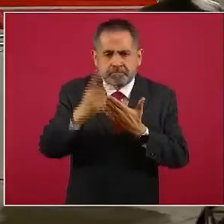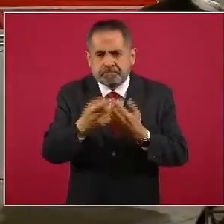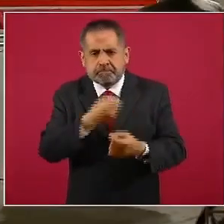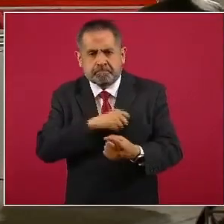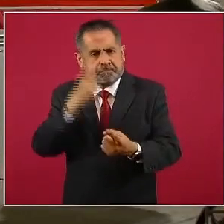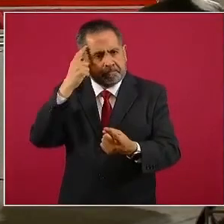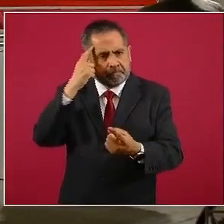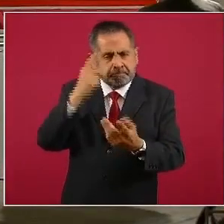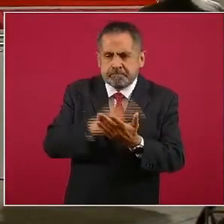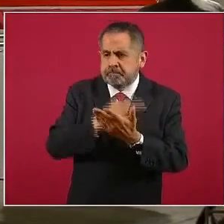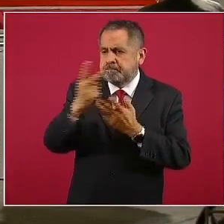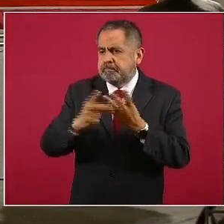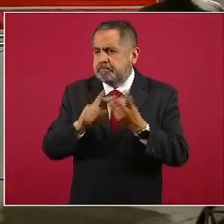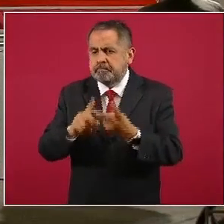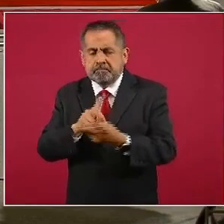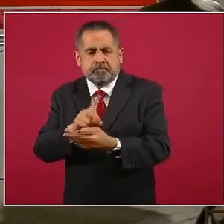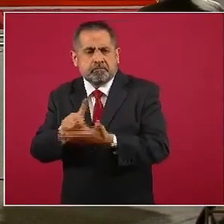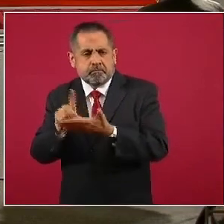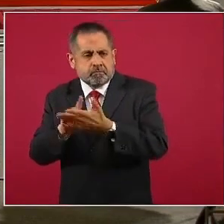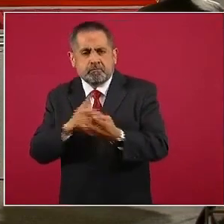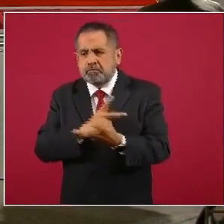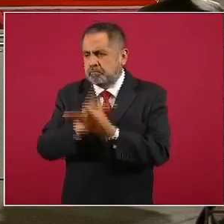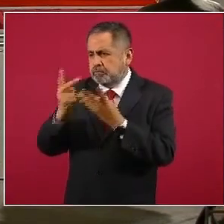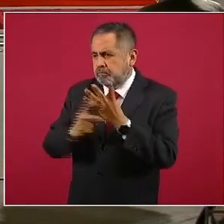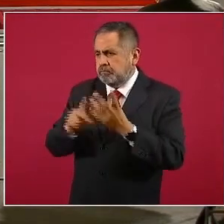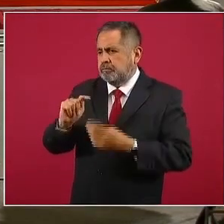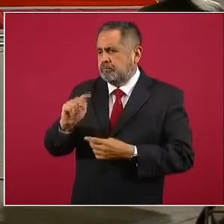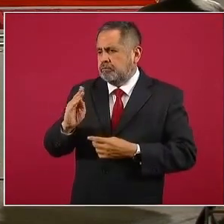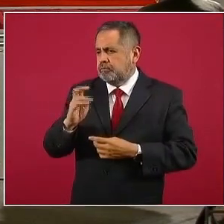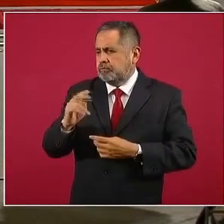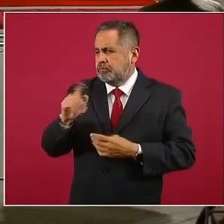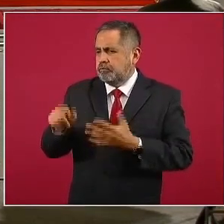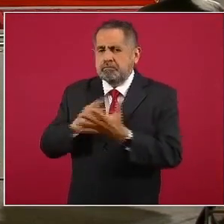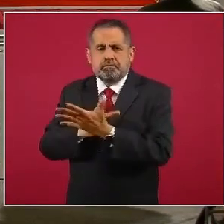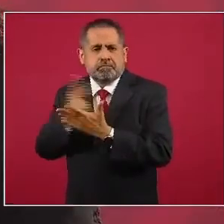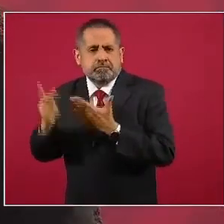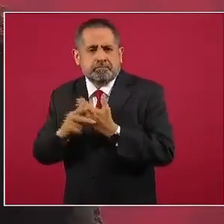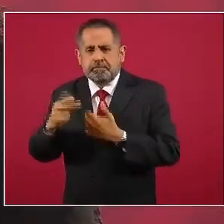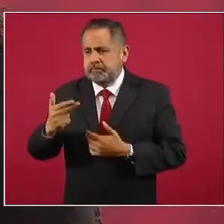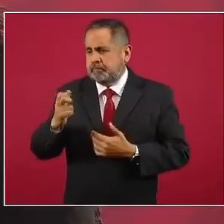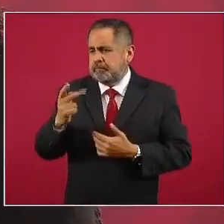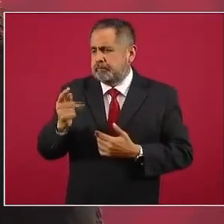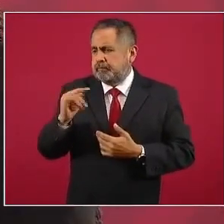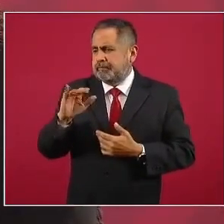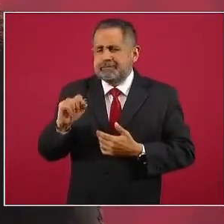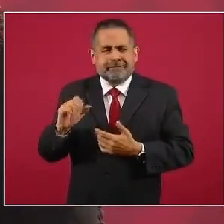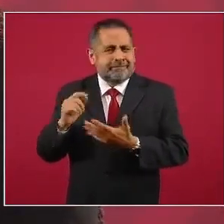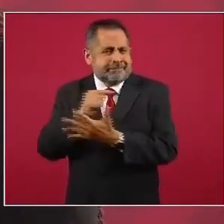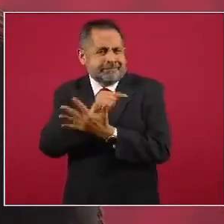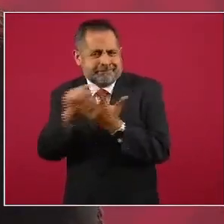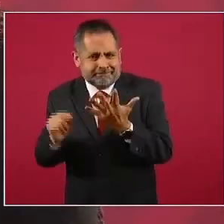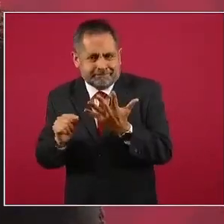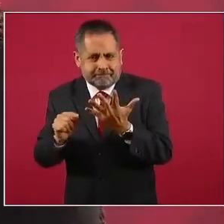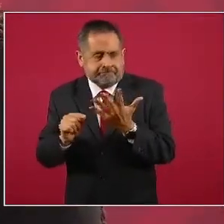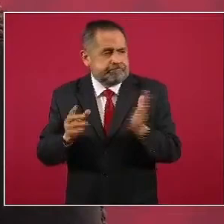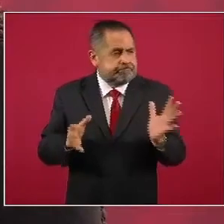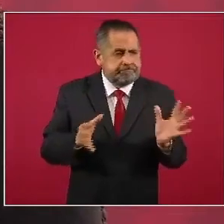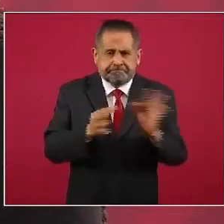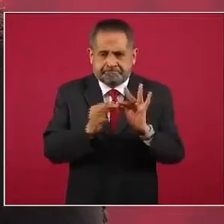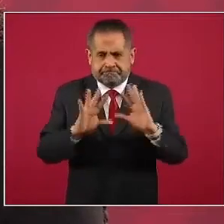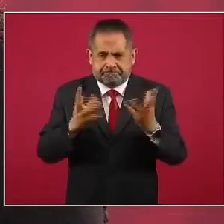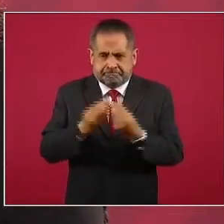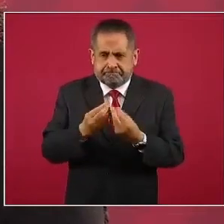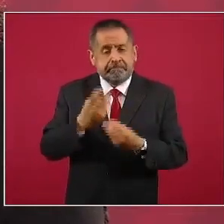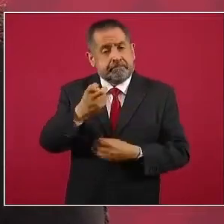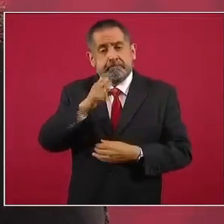salud mental y adicciones, de tuberculosis y de las hepatitis. Este es otro de los elementos que también México ha avanzado